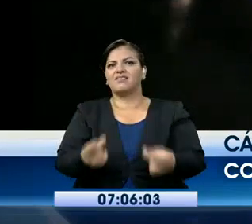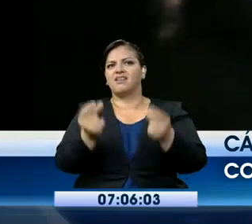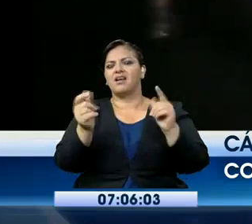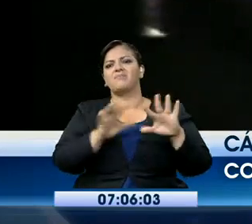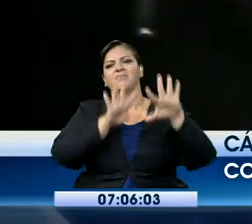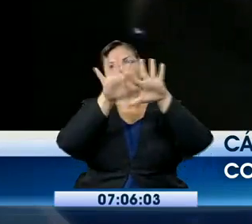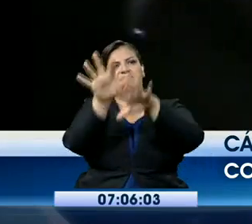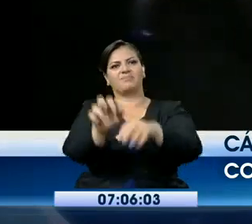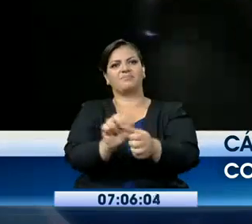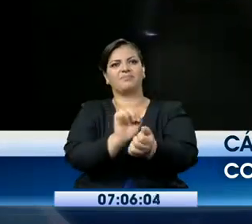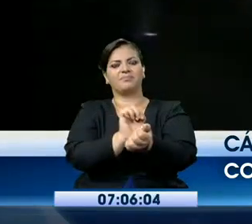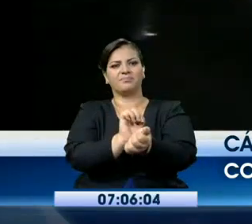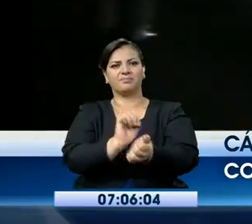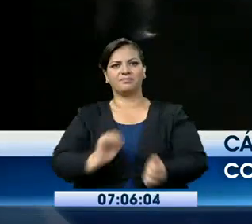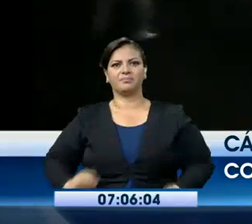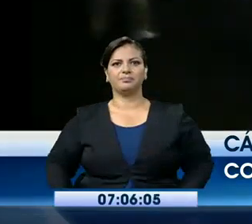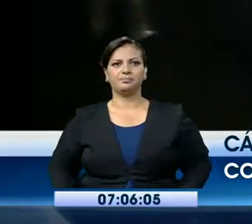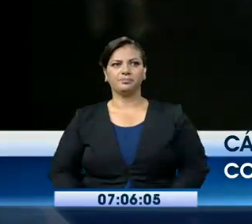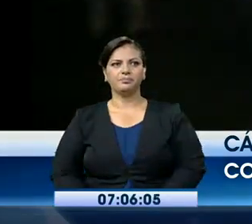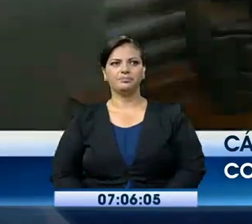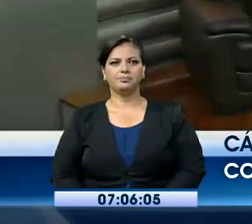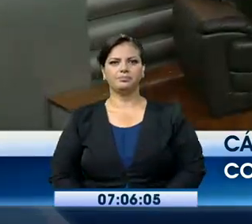Saón.